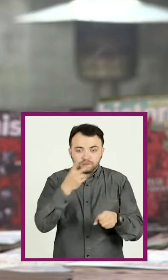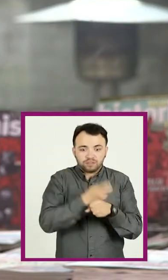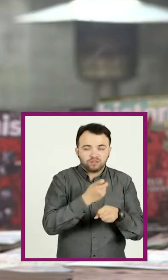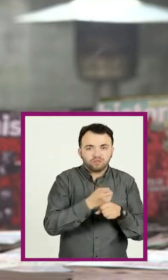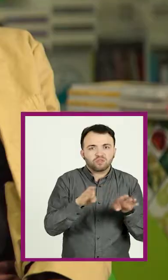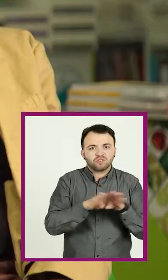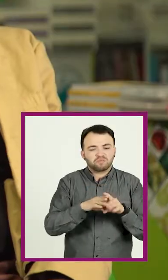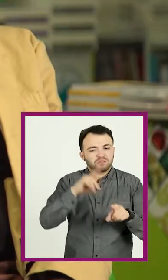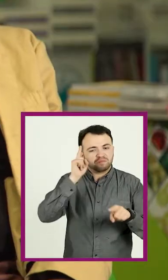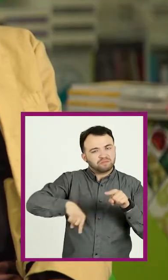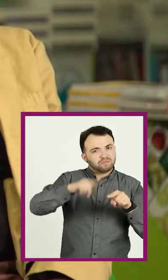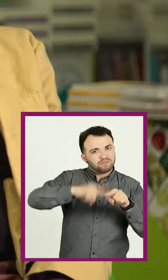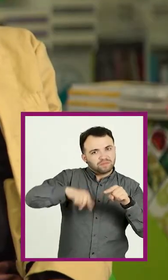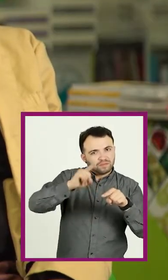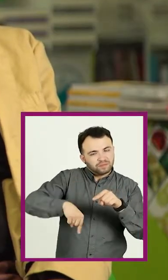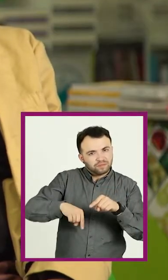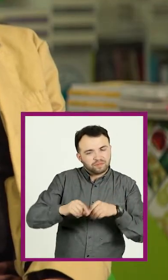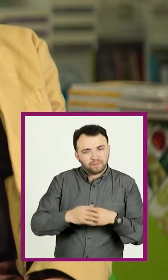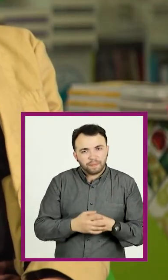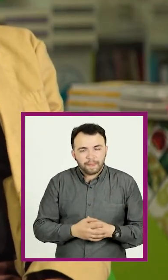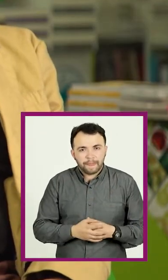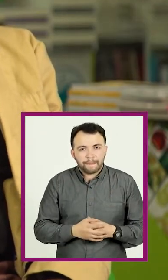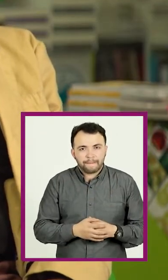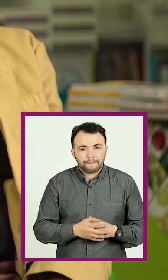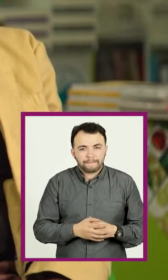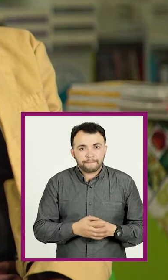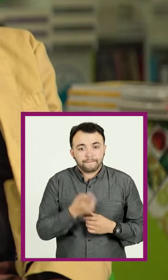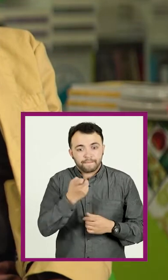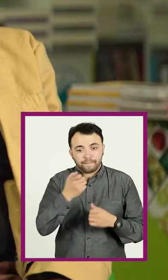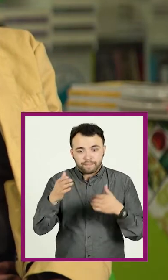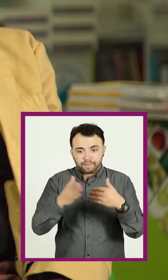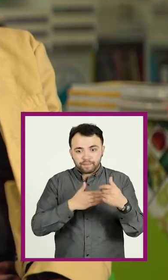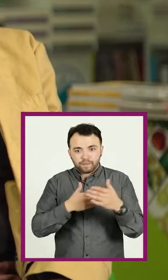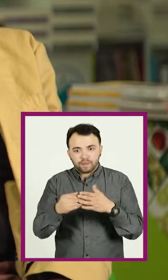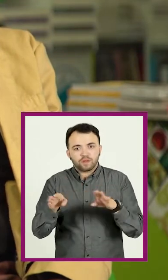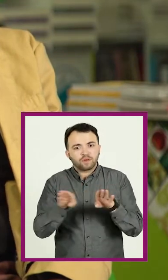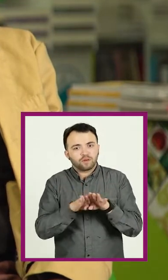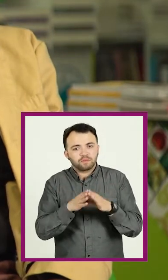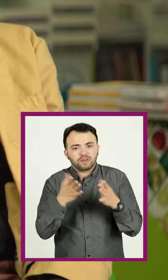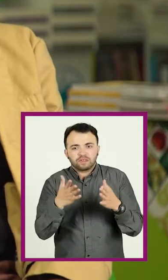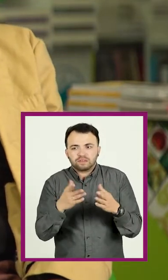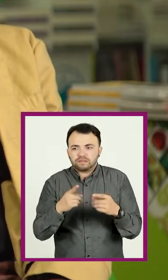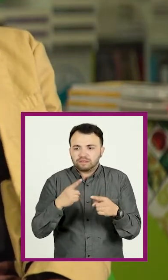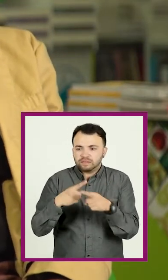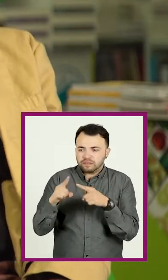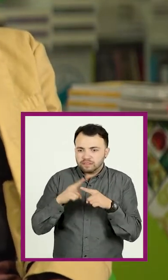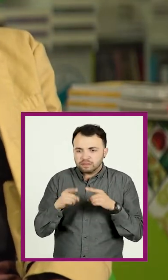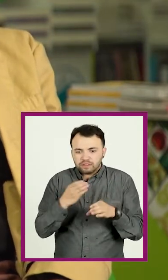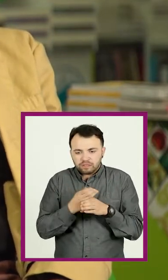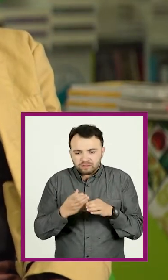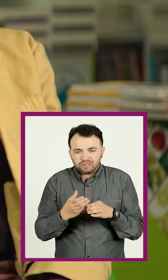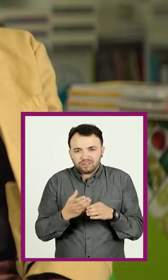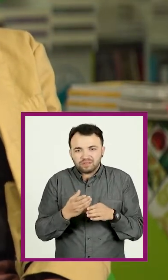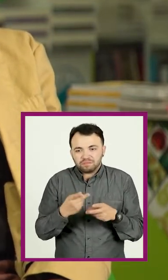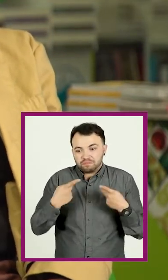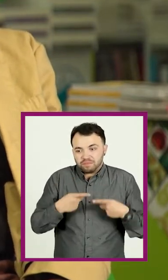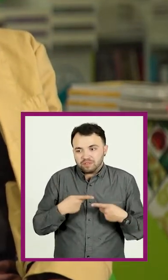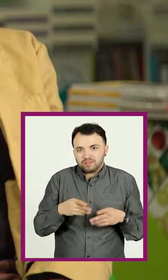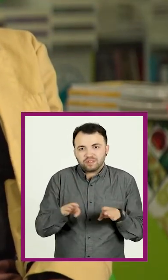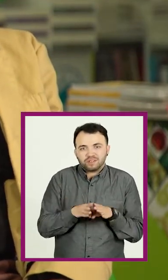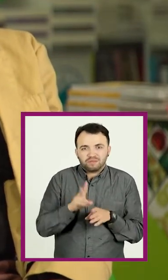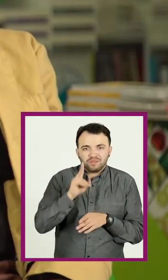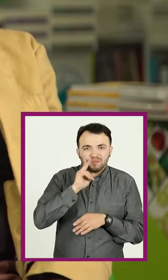destructora, ¿no? Y la modernidad suscitaba ese tipo de reacciones, supongo yo. Ya la gente estaba un poco ya harta